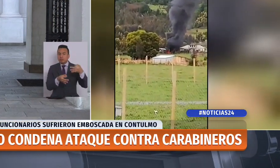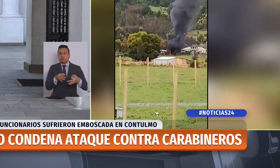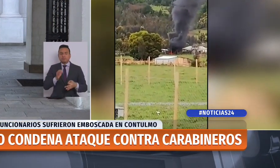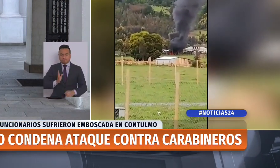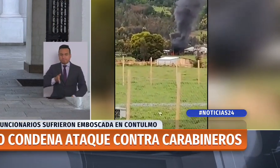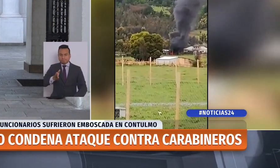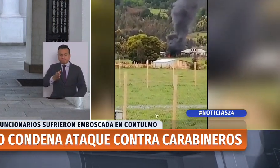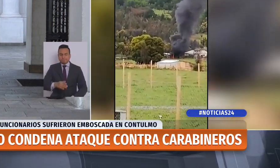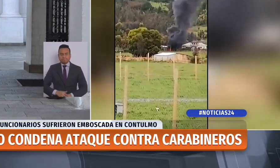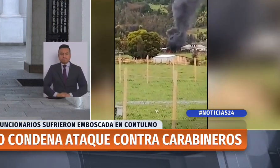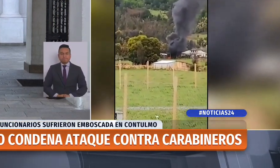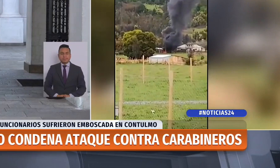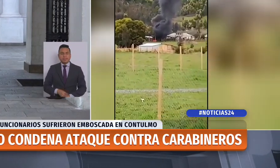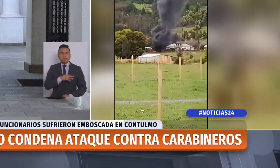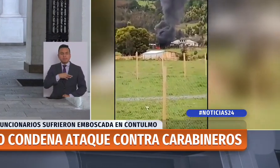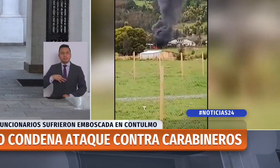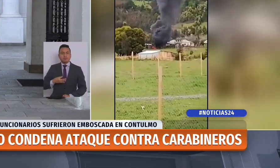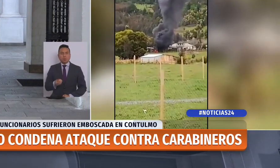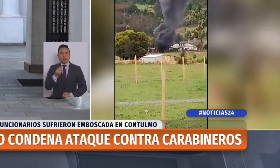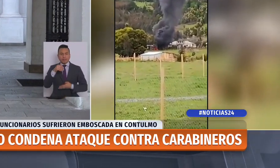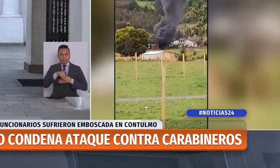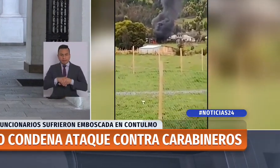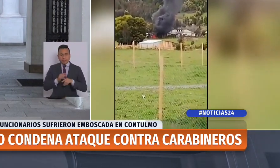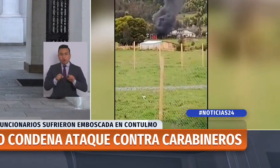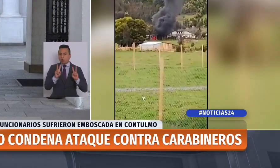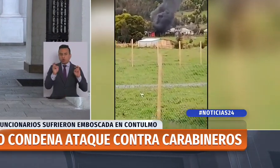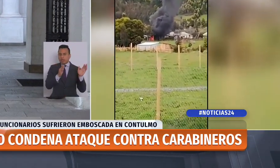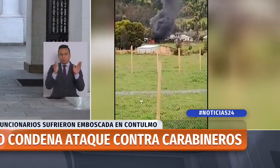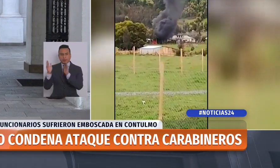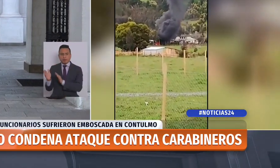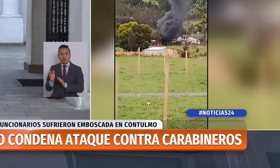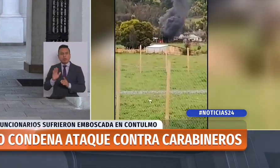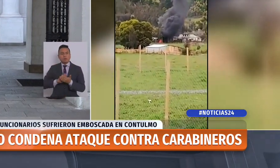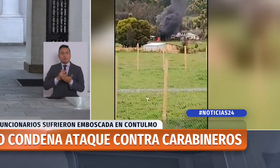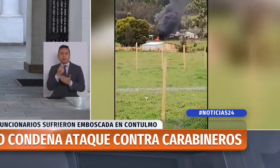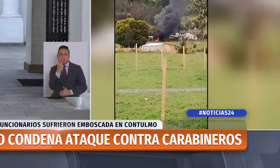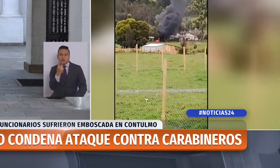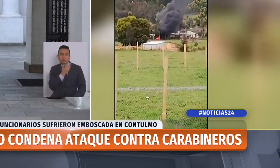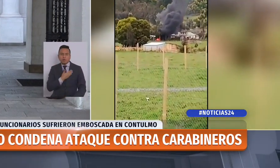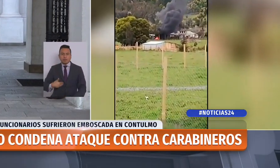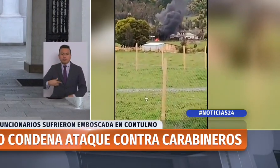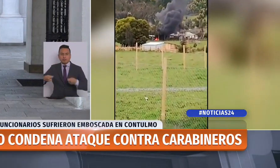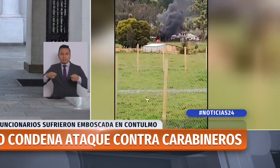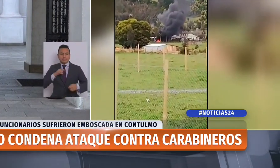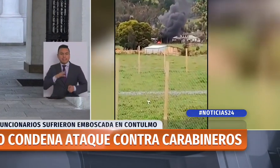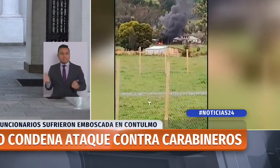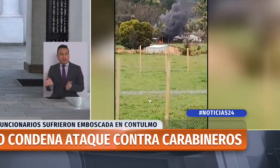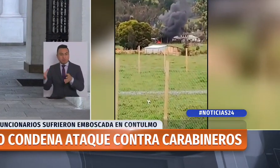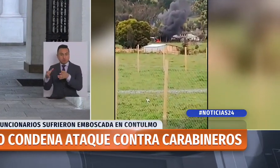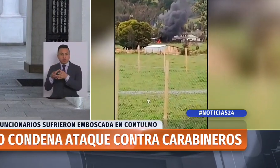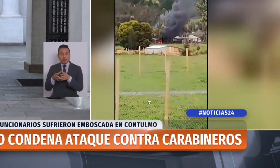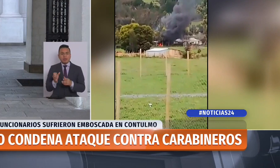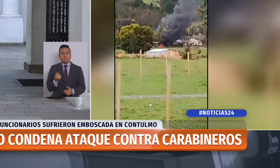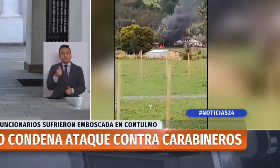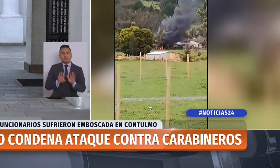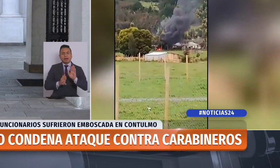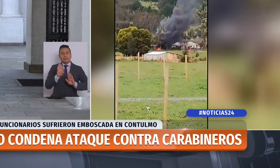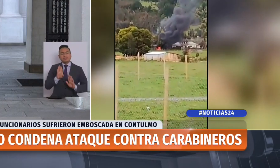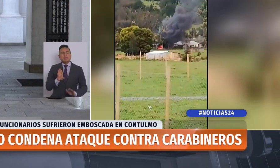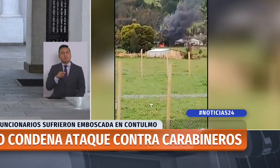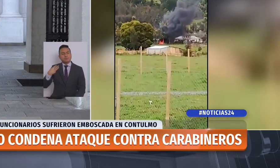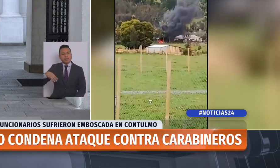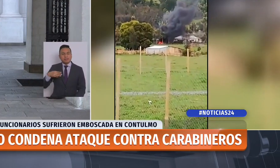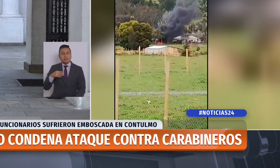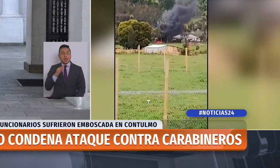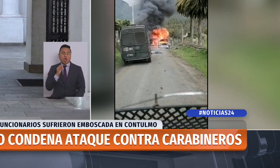claudicar. Ministro, buenas tardes. En otro tema, ¿cómo ve el gobierno las negociaciones en Chile Vamos por las primarias municipales y gobernadores?